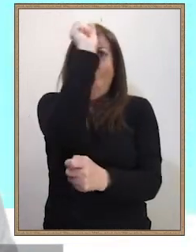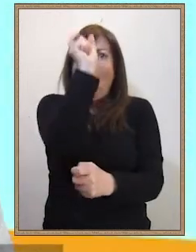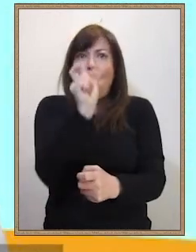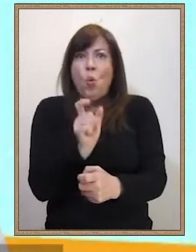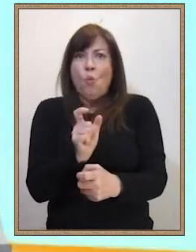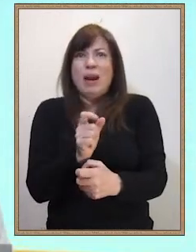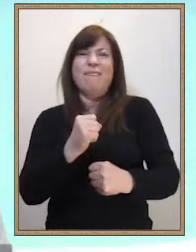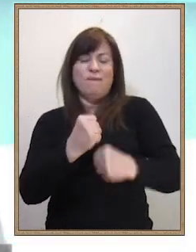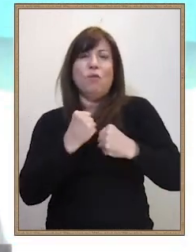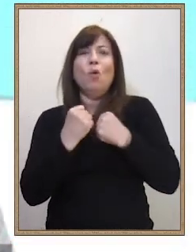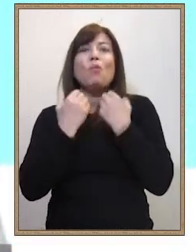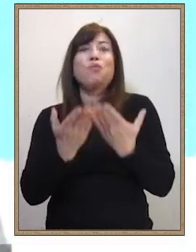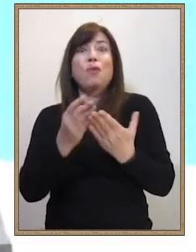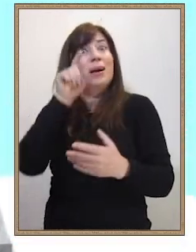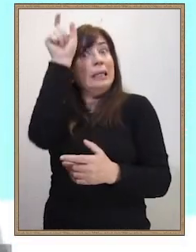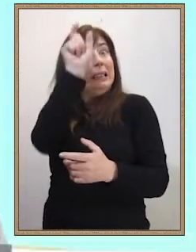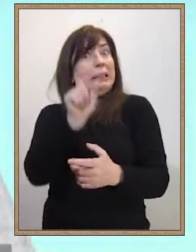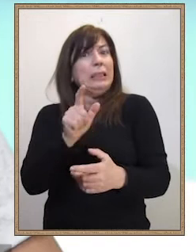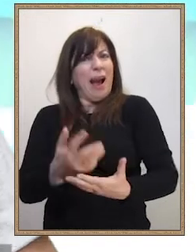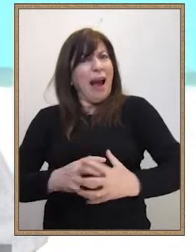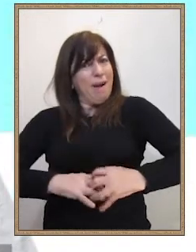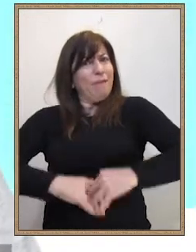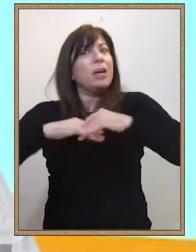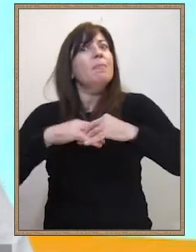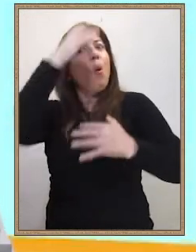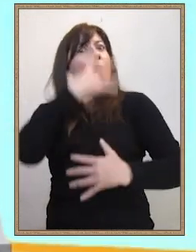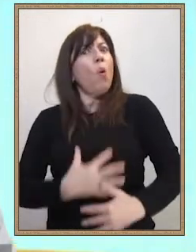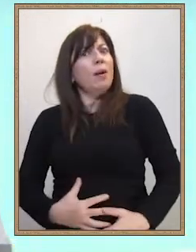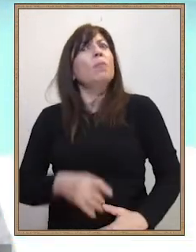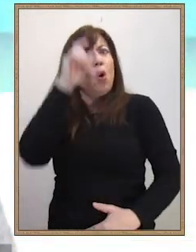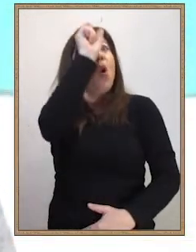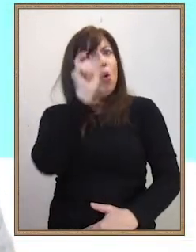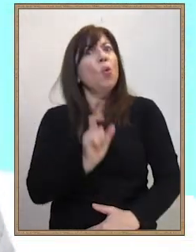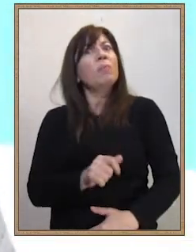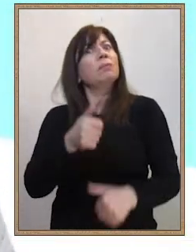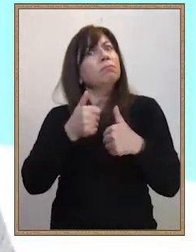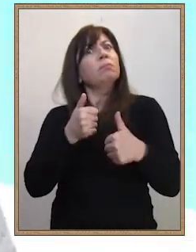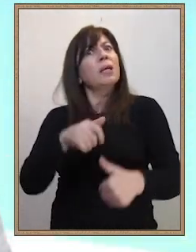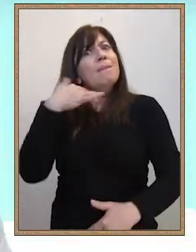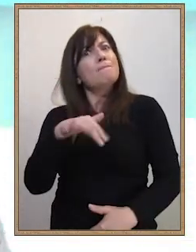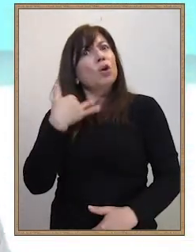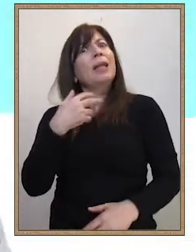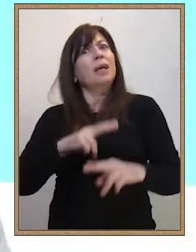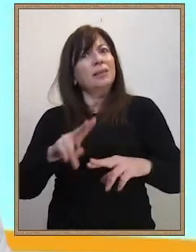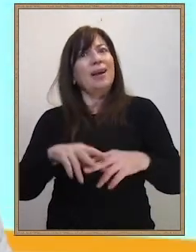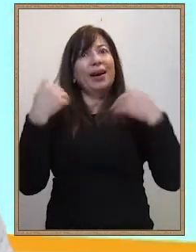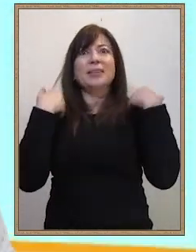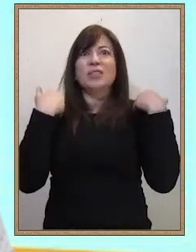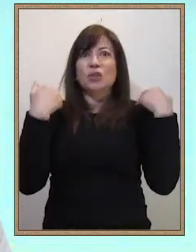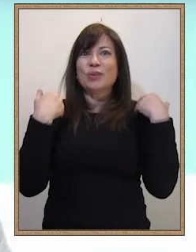vertebral, fortaleciéndola, ya que ella es la que nos sostiene. Y es muy importante hacer estos